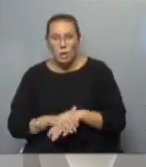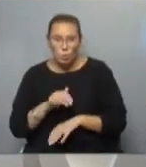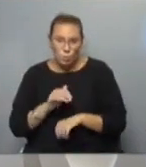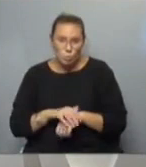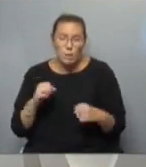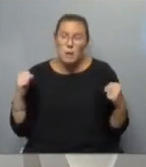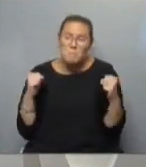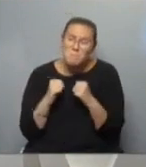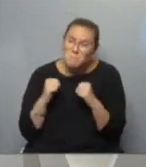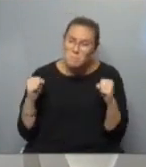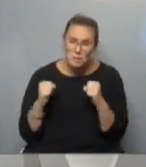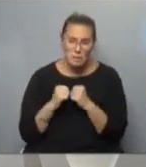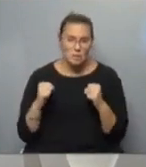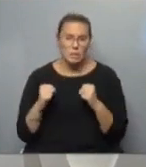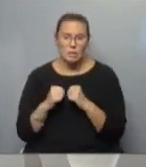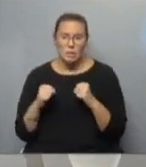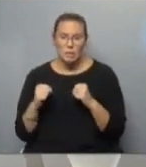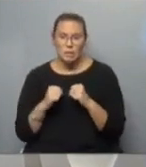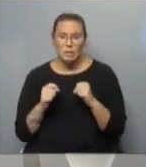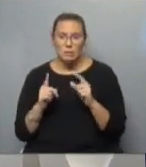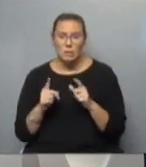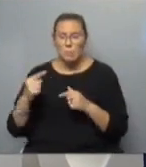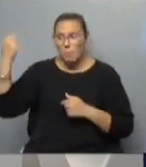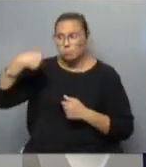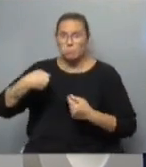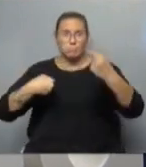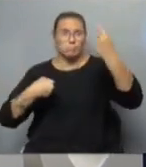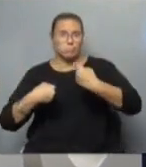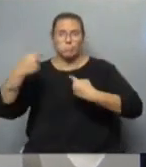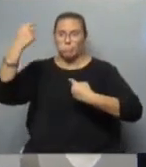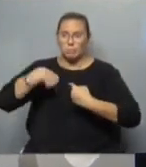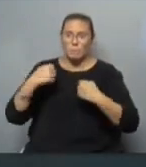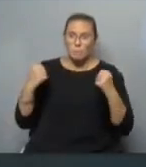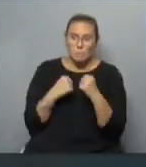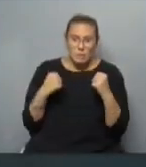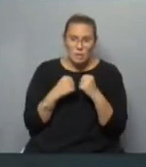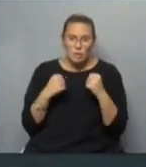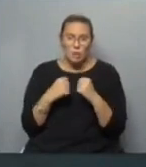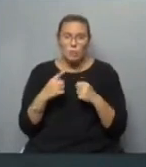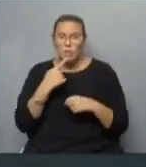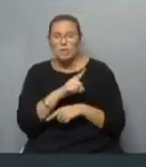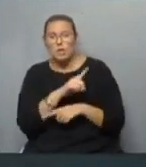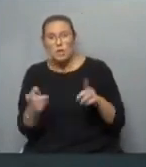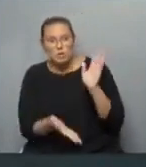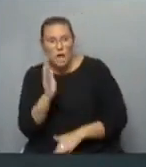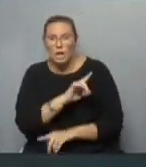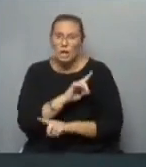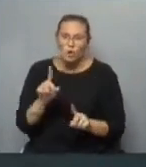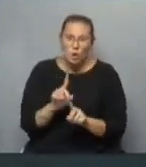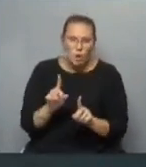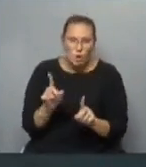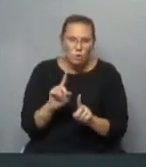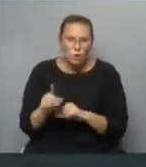tenemos miedos, tenemos los mandatos, esos nos dan miedo, porque sí, porque te dicen, no, no salgas, no, querida,